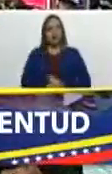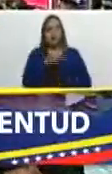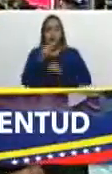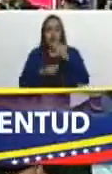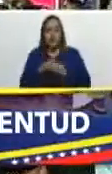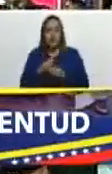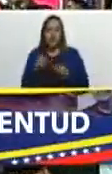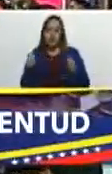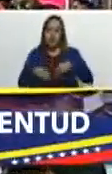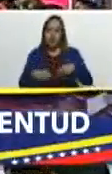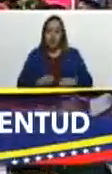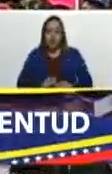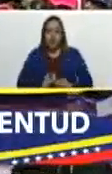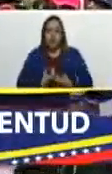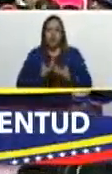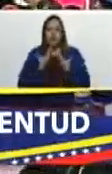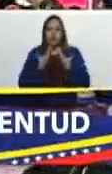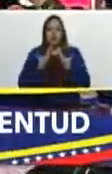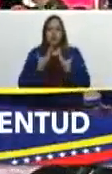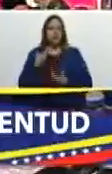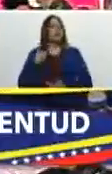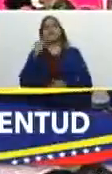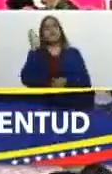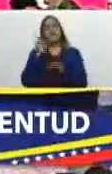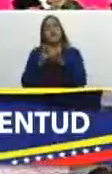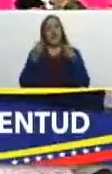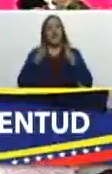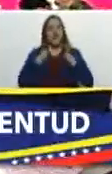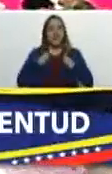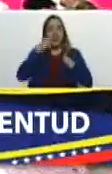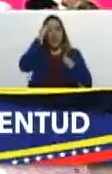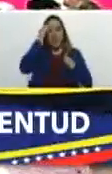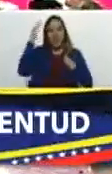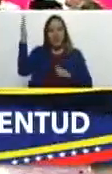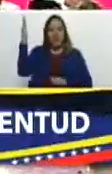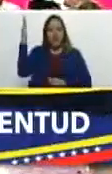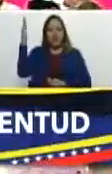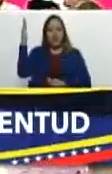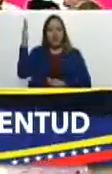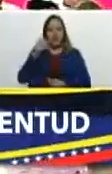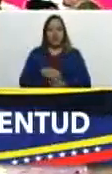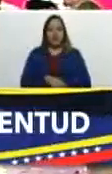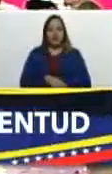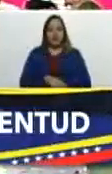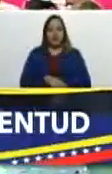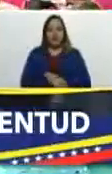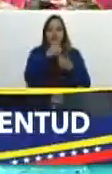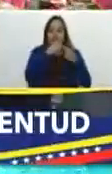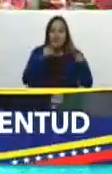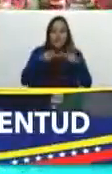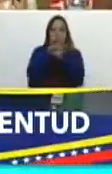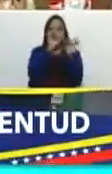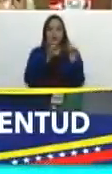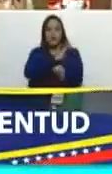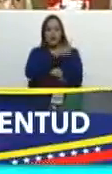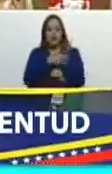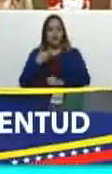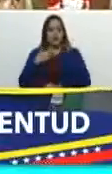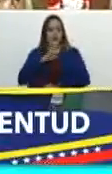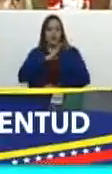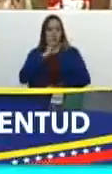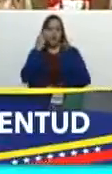crecer, Mervin, Grecia, mi fe en la vida, en Dios, en la diversidad de su fuerza. Fue mi experiencia.